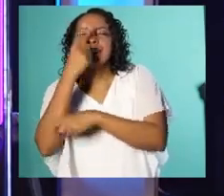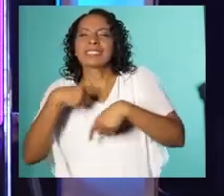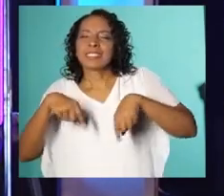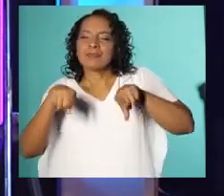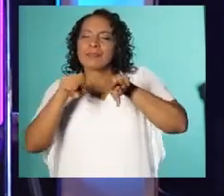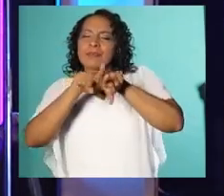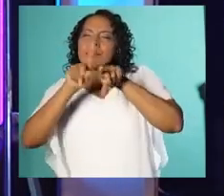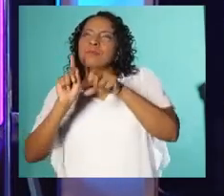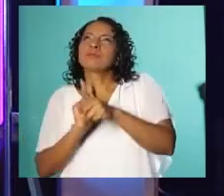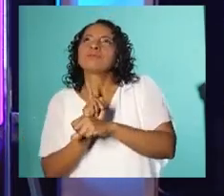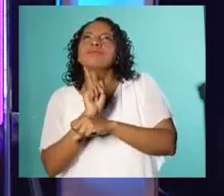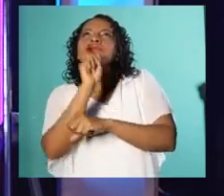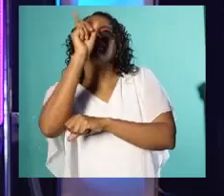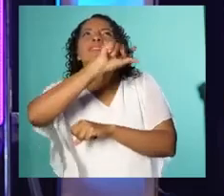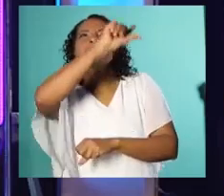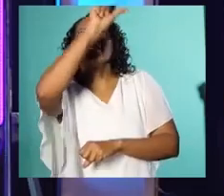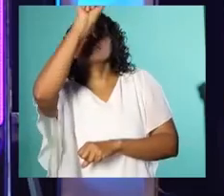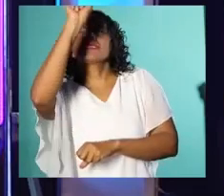podamos escapar.